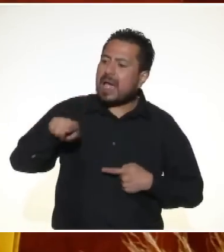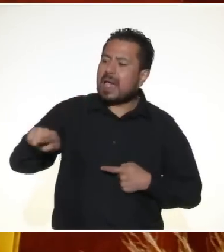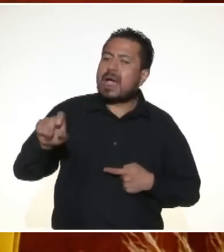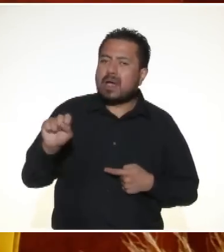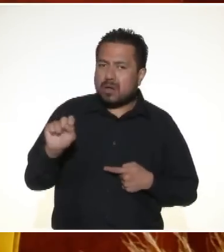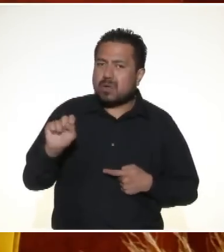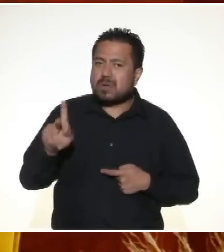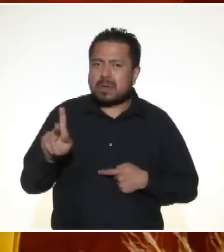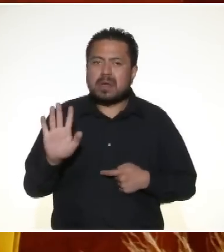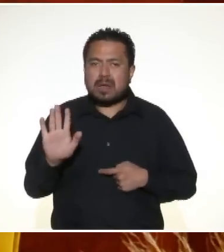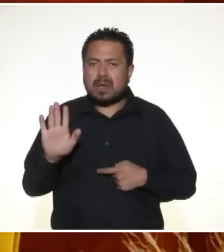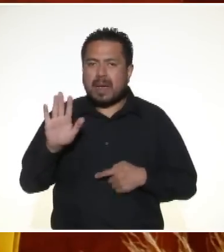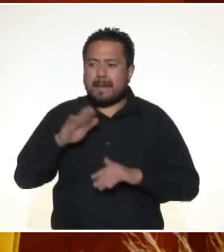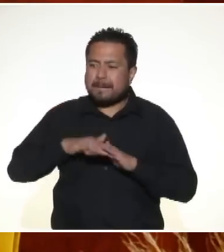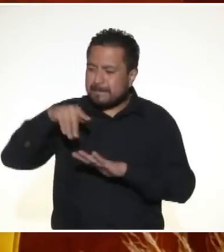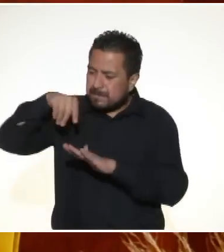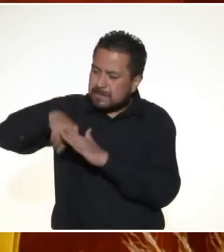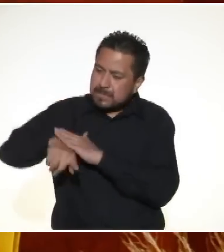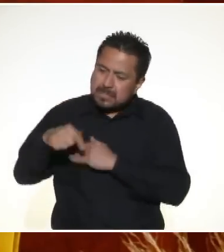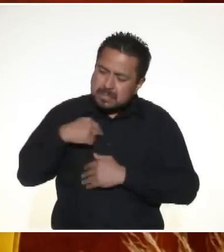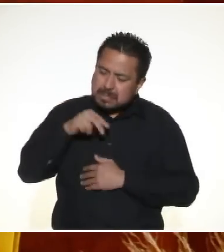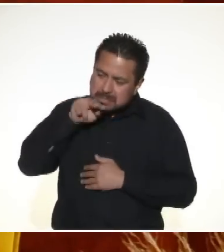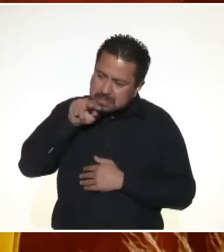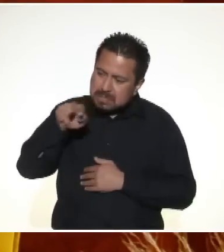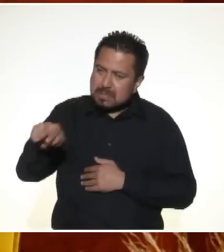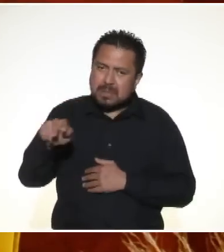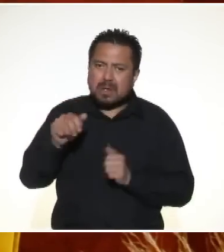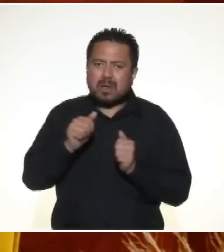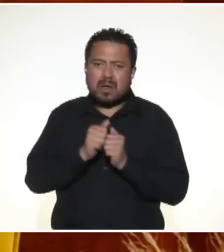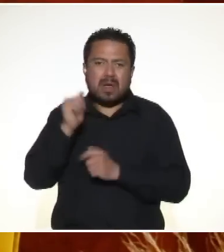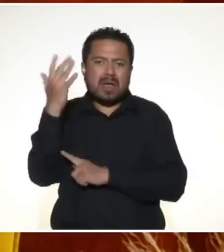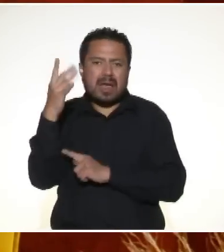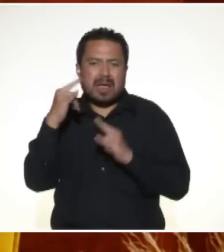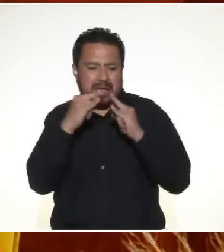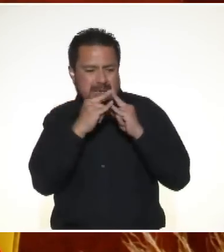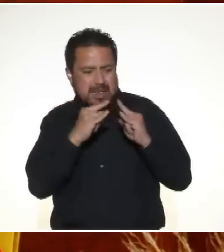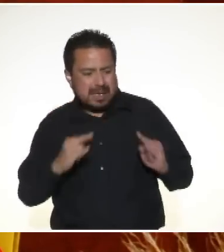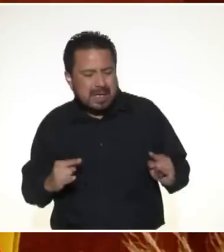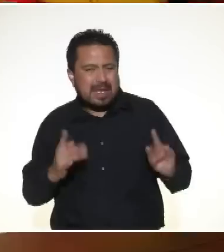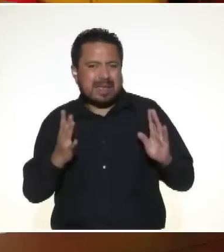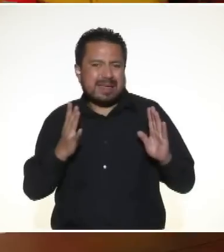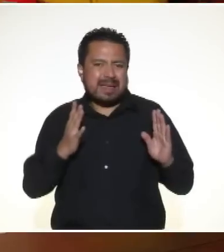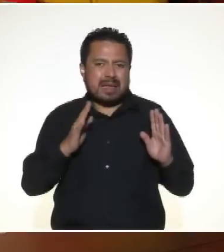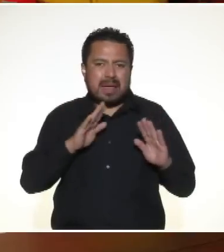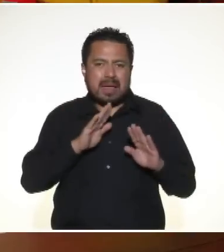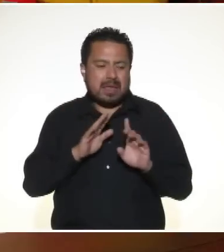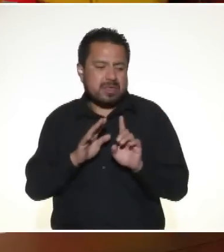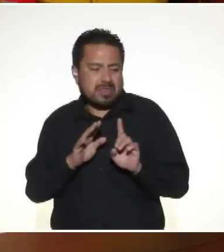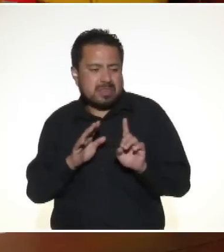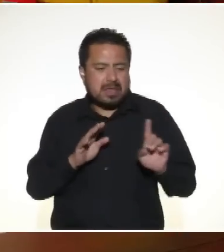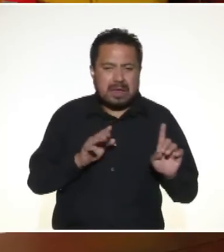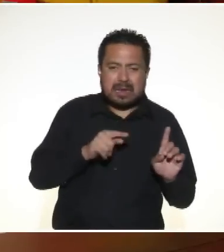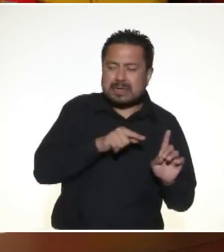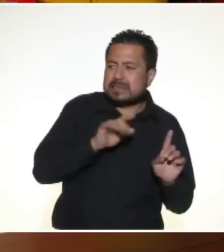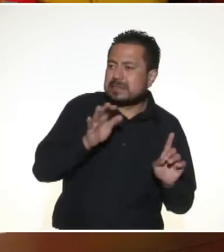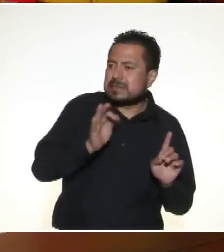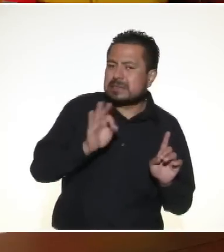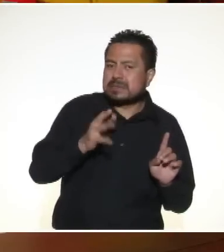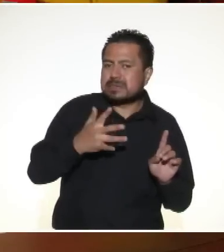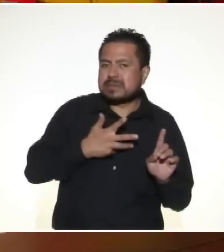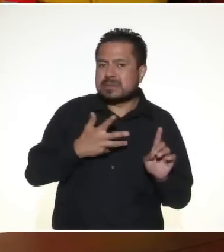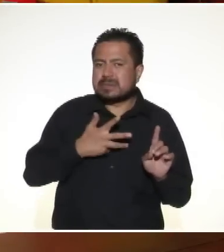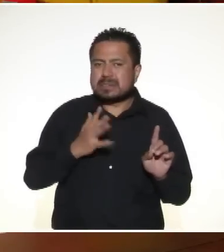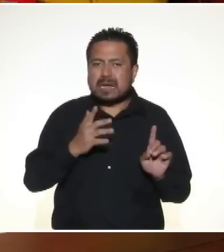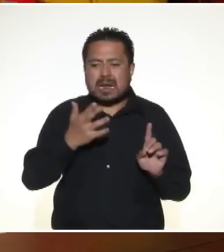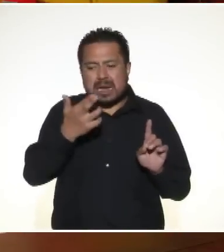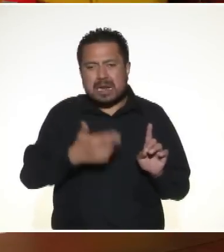ok, hacia el fondo yo vi que había una palmera, esta cabañita, y hacia la derecha a lo mejor